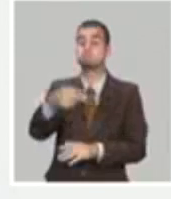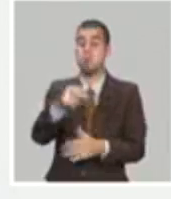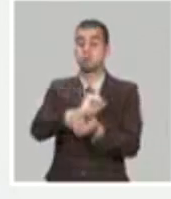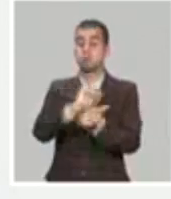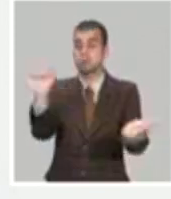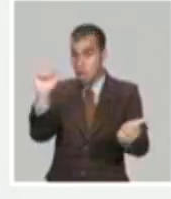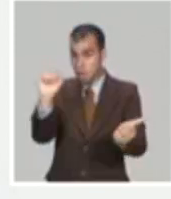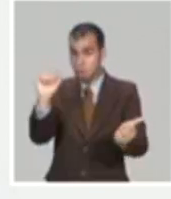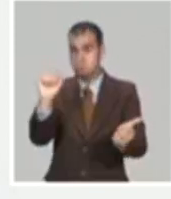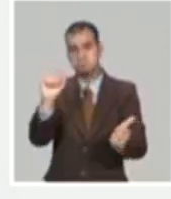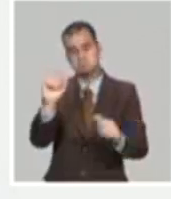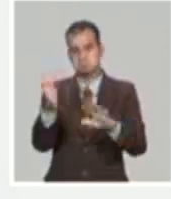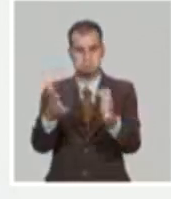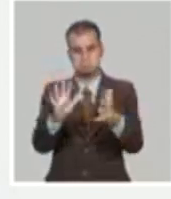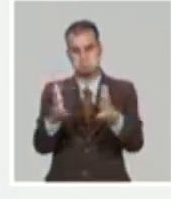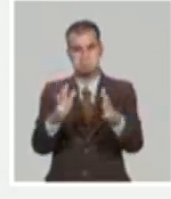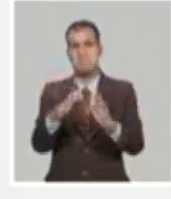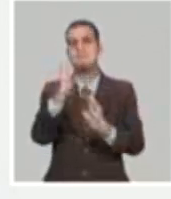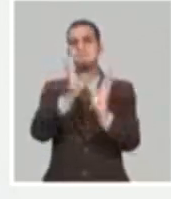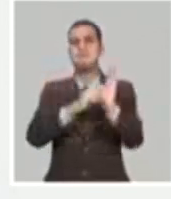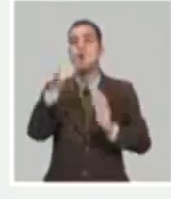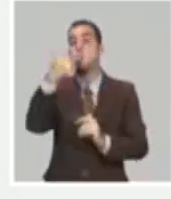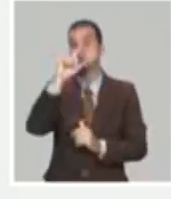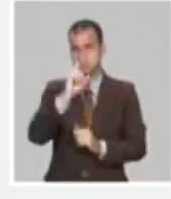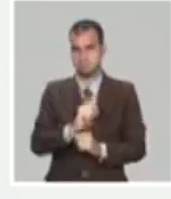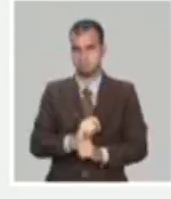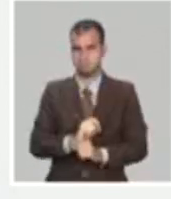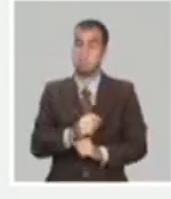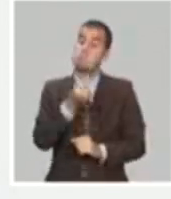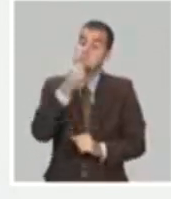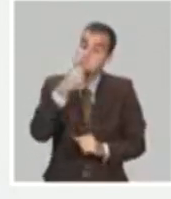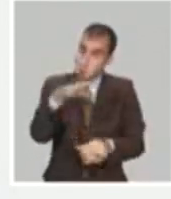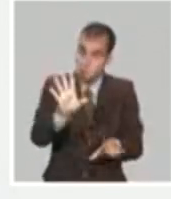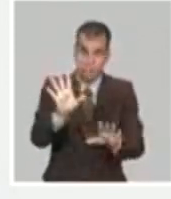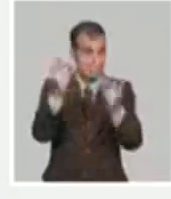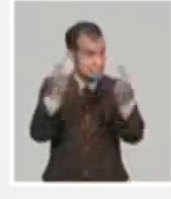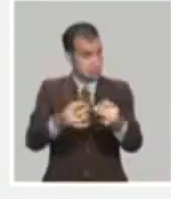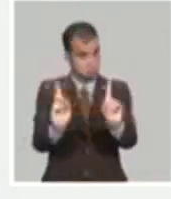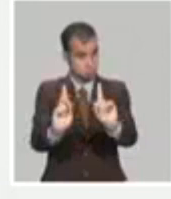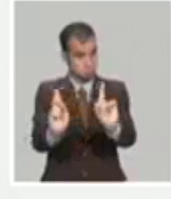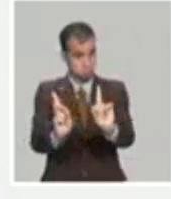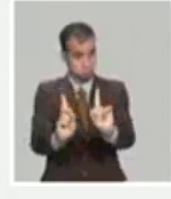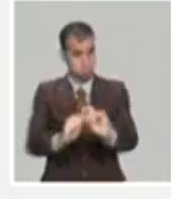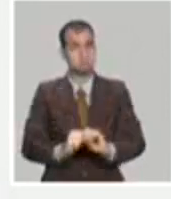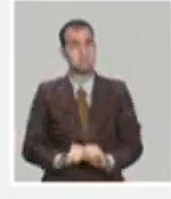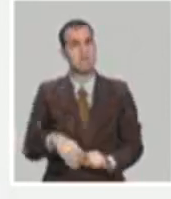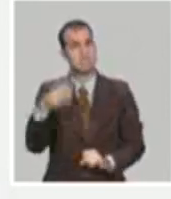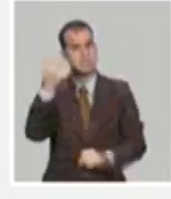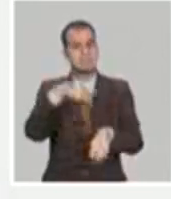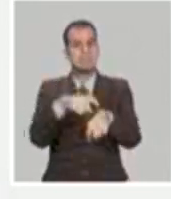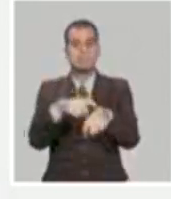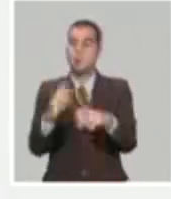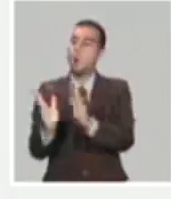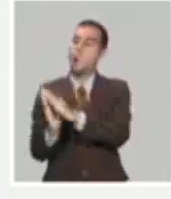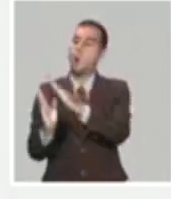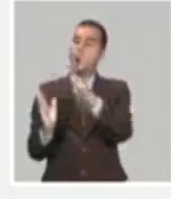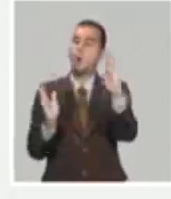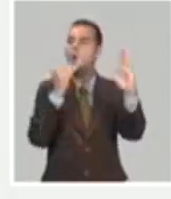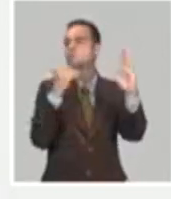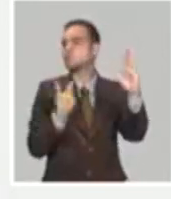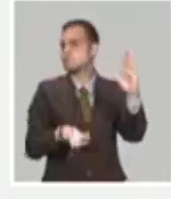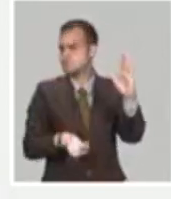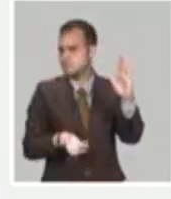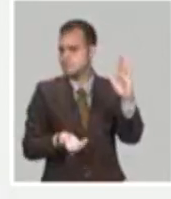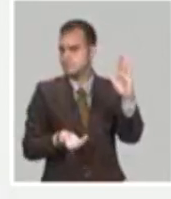ya hacerlo en el mes de junio. Por lo tanto, todo lo que hemos estado hablando que se va a extender en el tiempo, ya estaríamos hablando